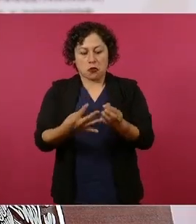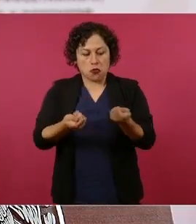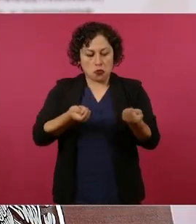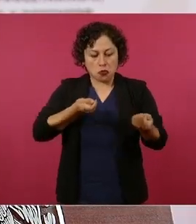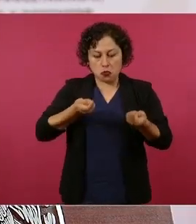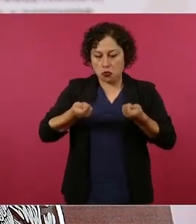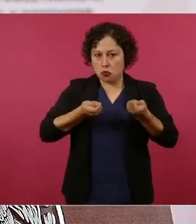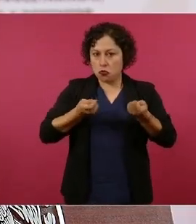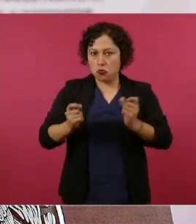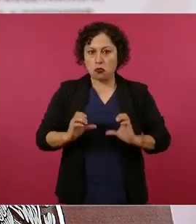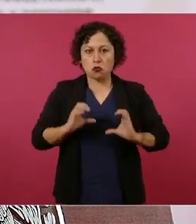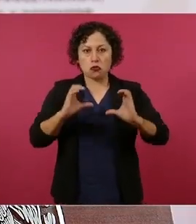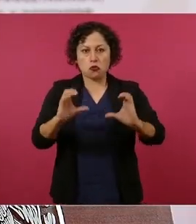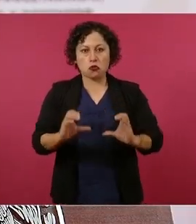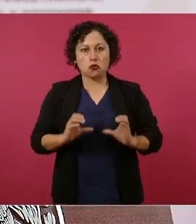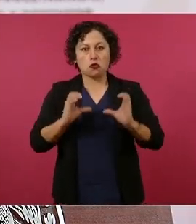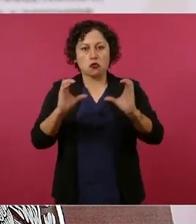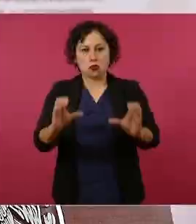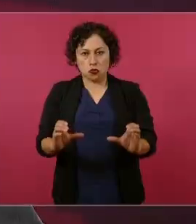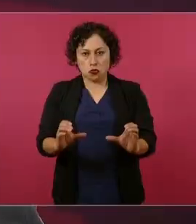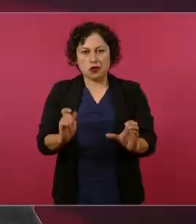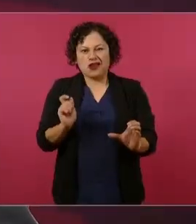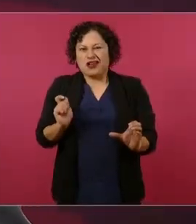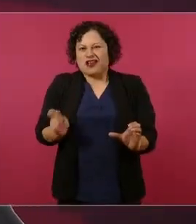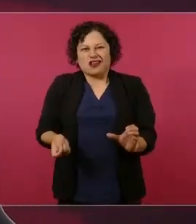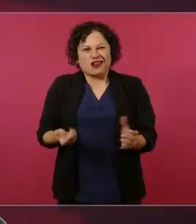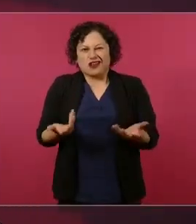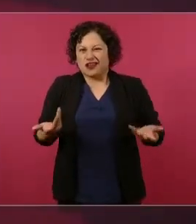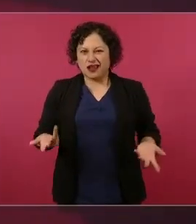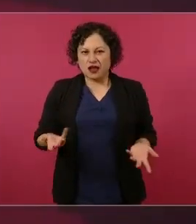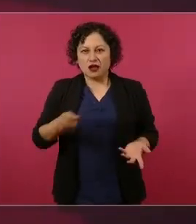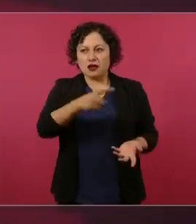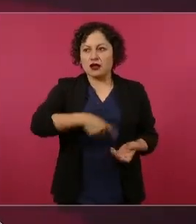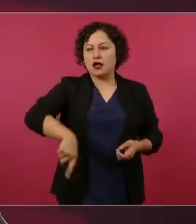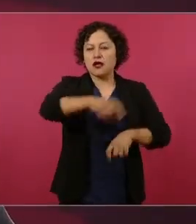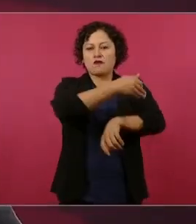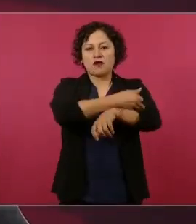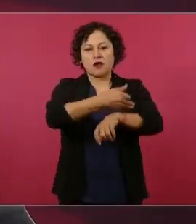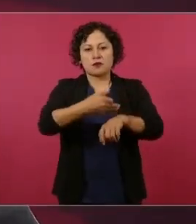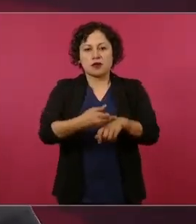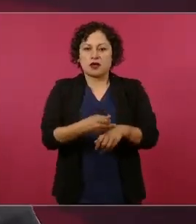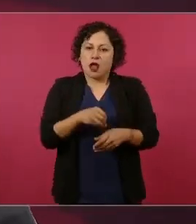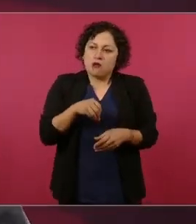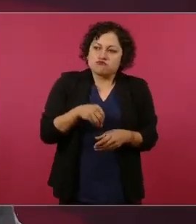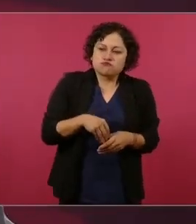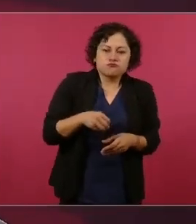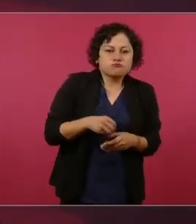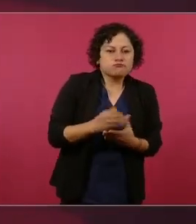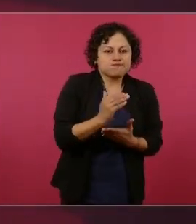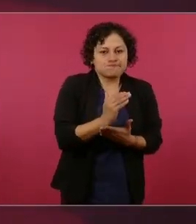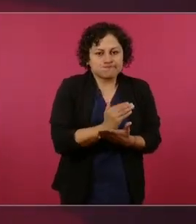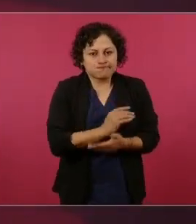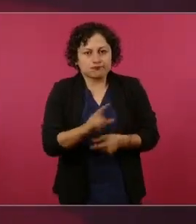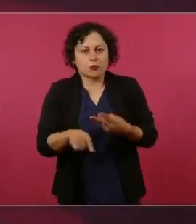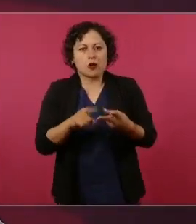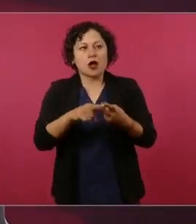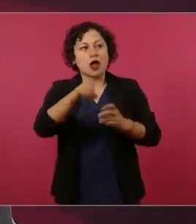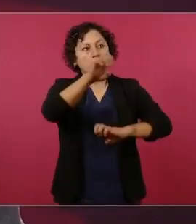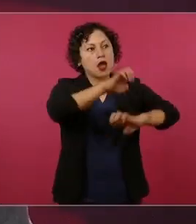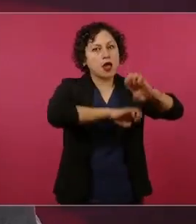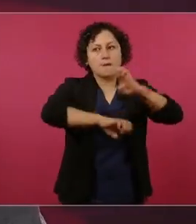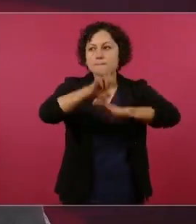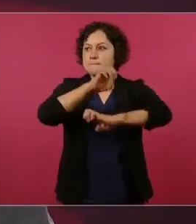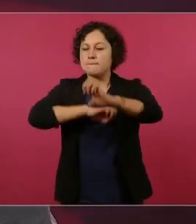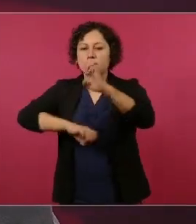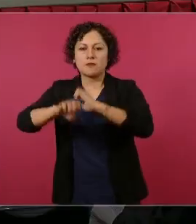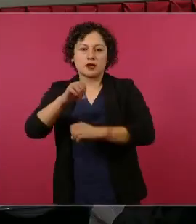enorme ahorro para las familias, un enorme ahorro para las empresas. En el momento de la gran inflación, el